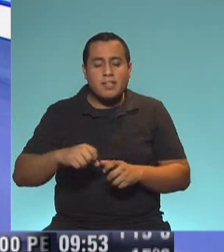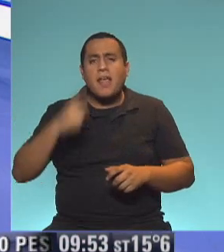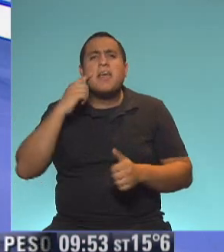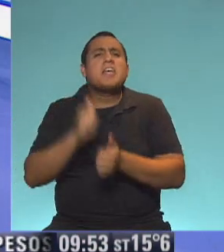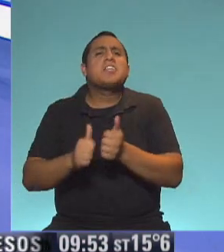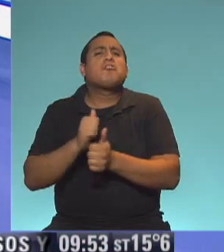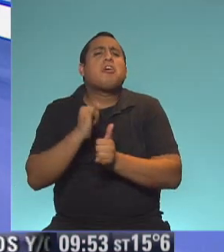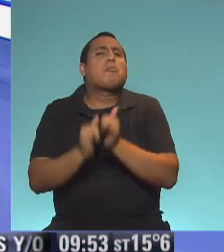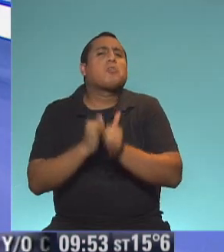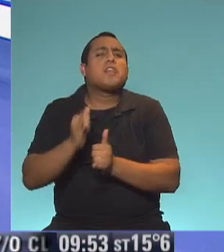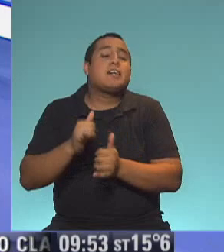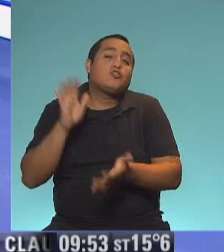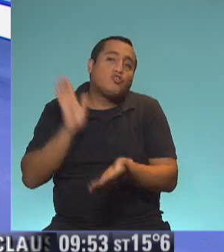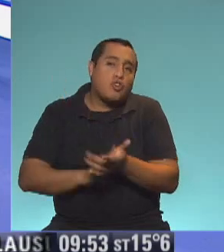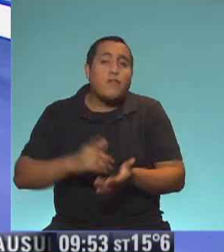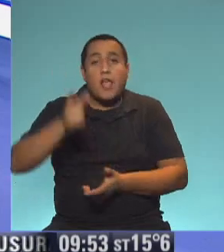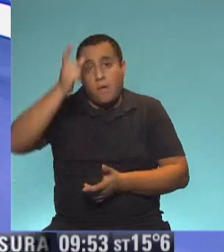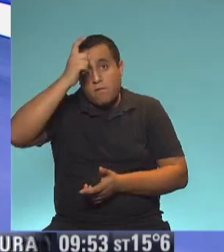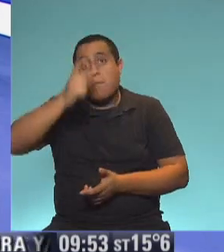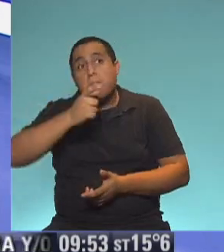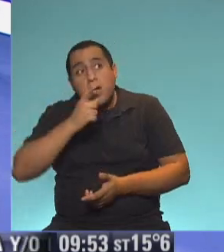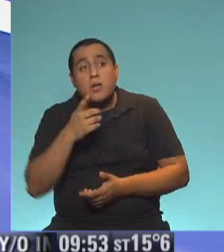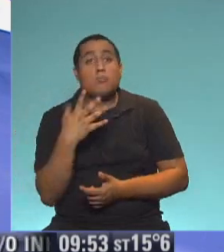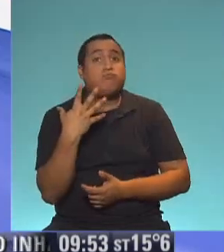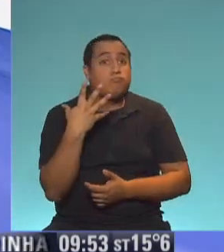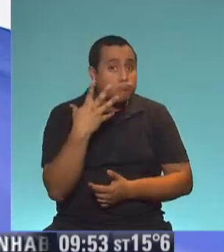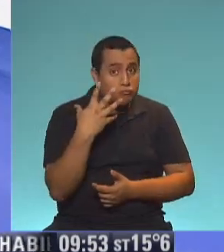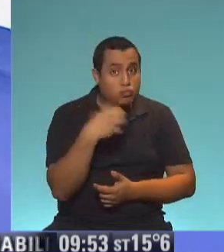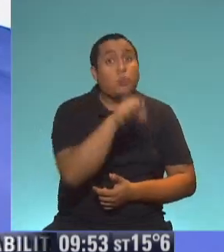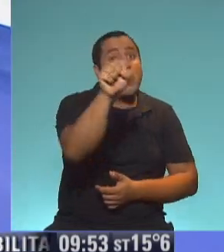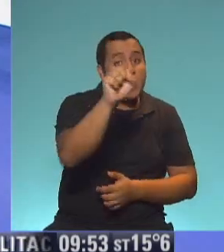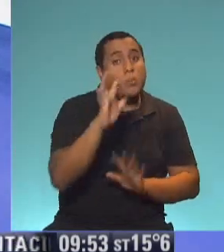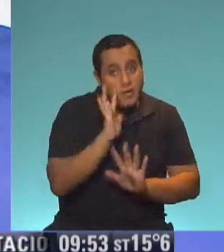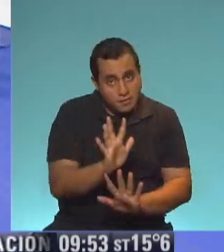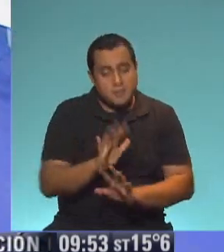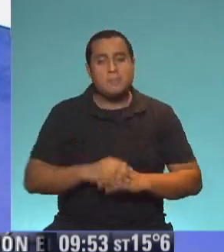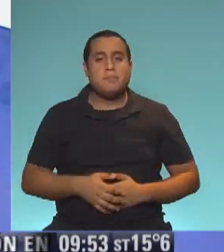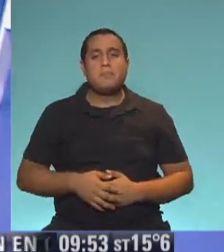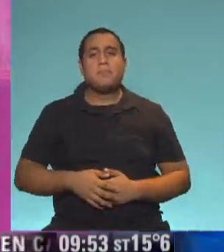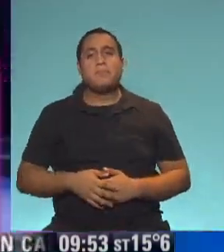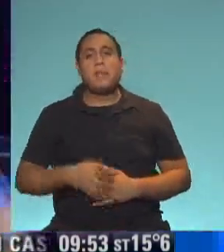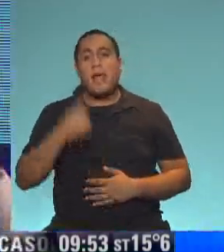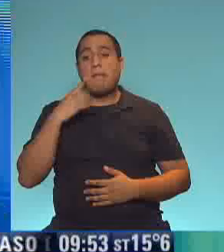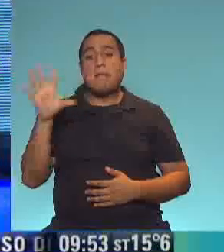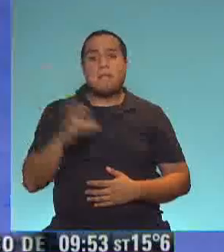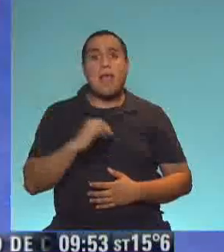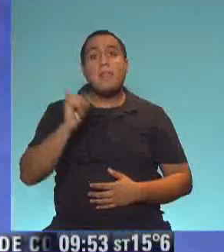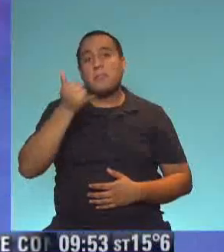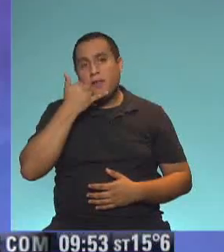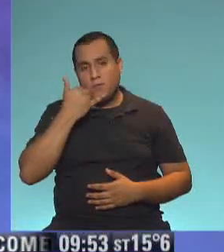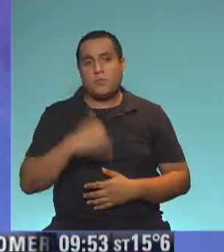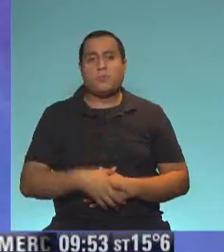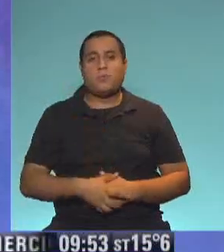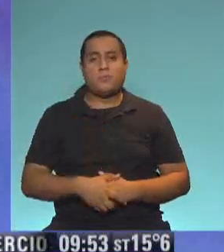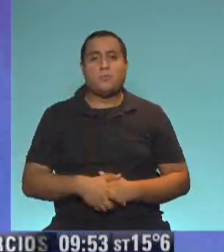es una de bomberos y superhéroes en problemas. Bien. Muy bien, voy a correr esto para aquí. Lleves el teléfono. Ahí está, me llevo el teléfono.